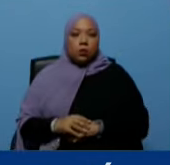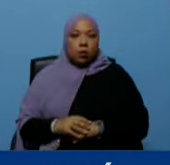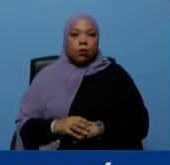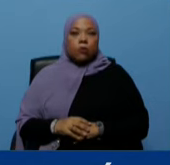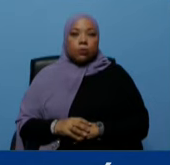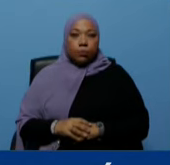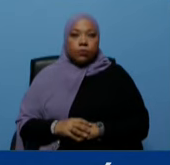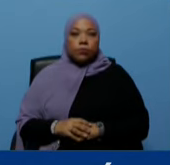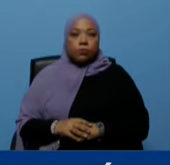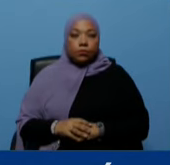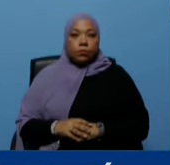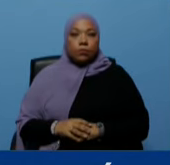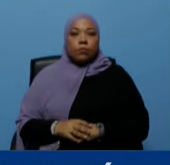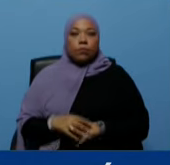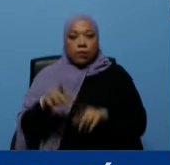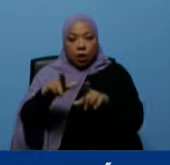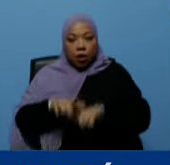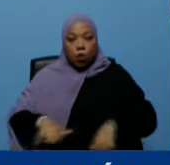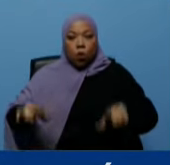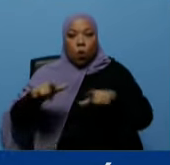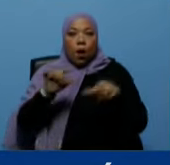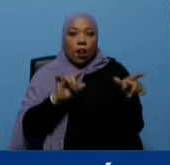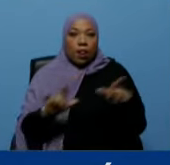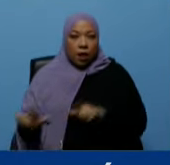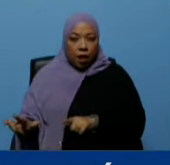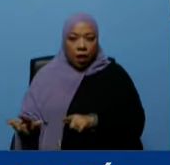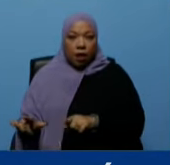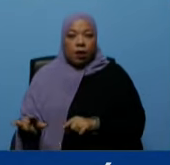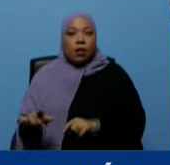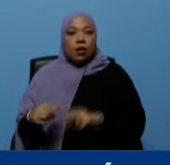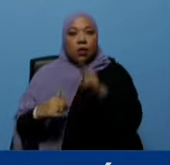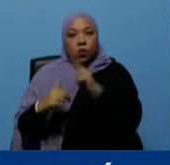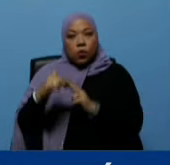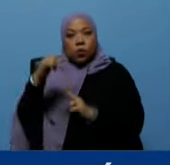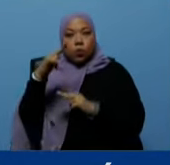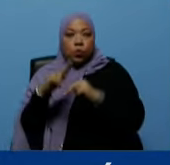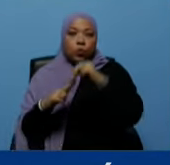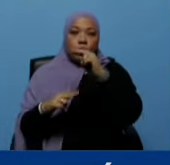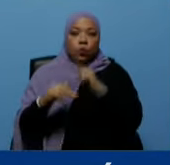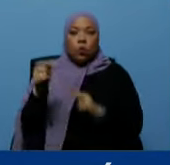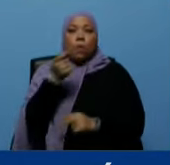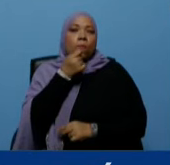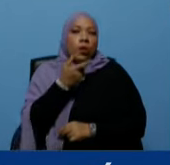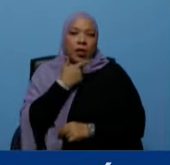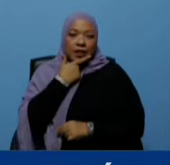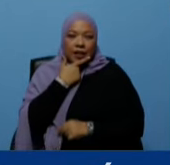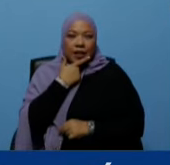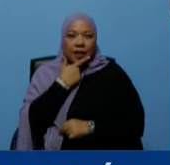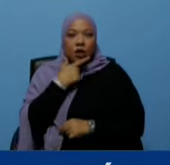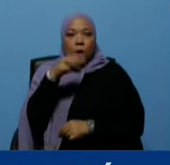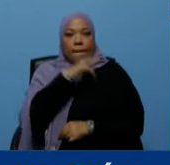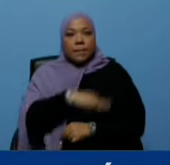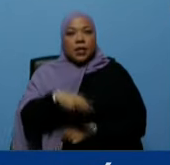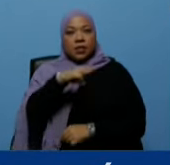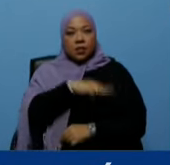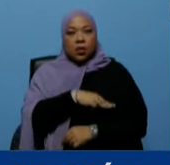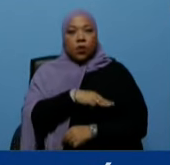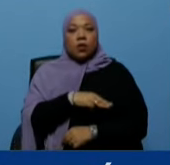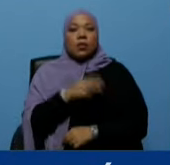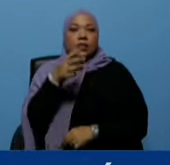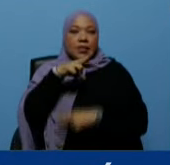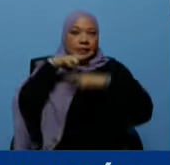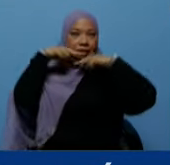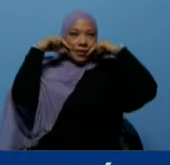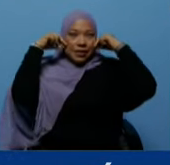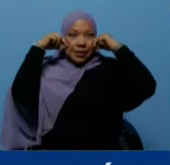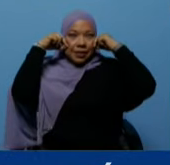entregar la sede ya totalmente recuperada, también de paquete, de la misión